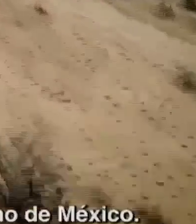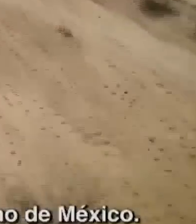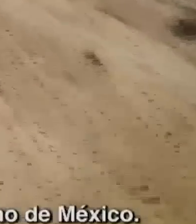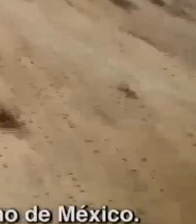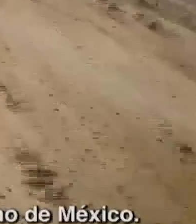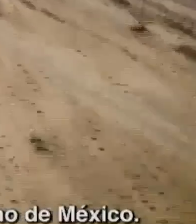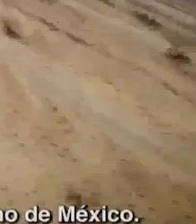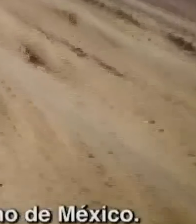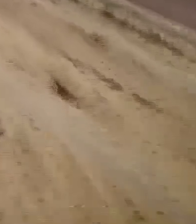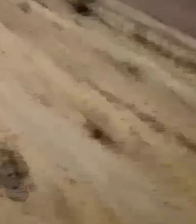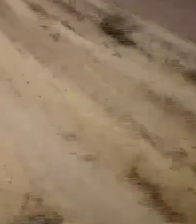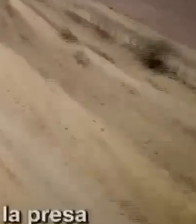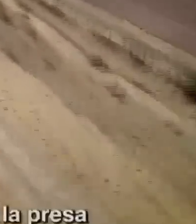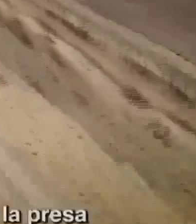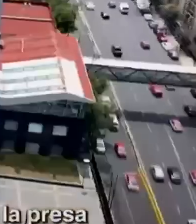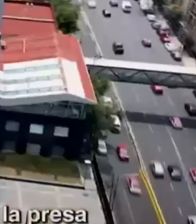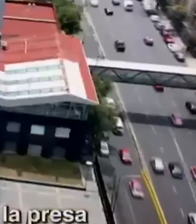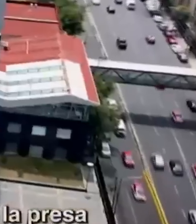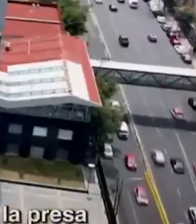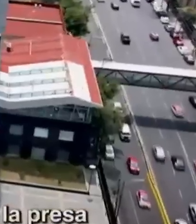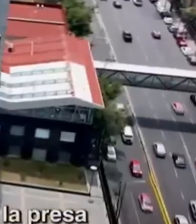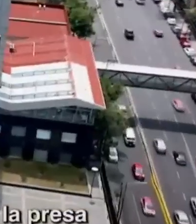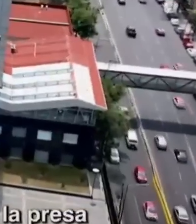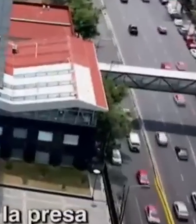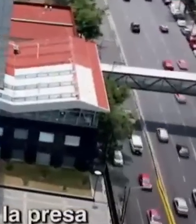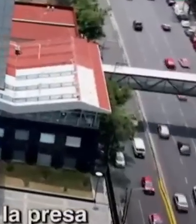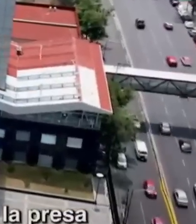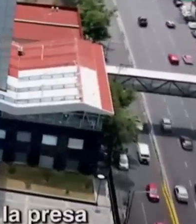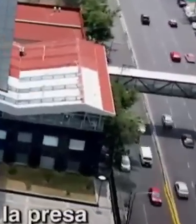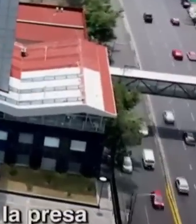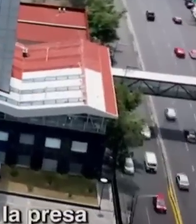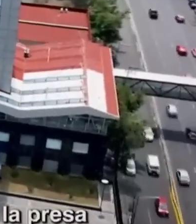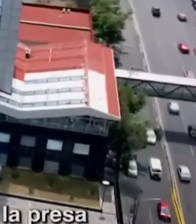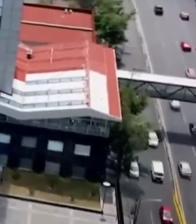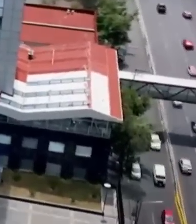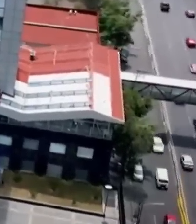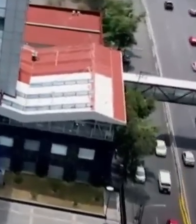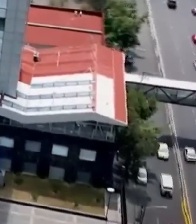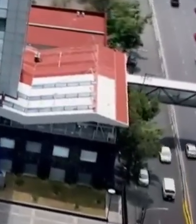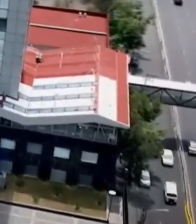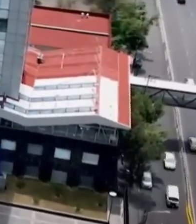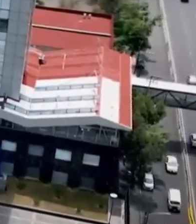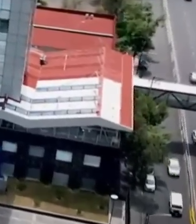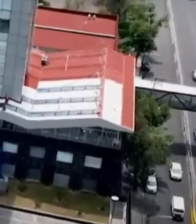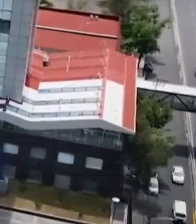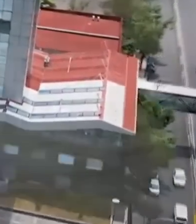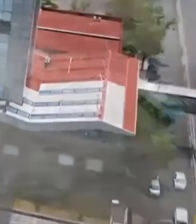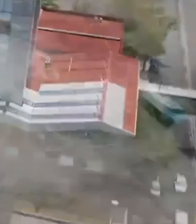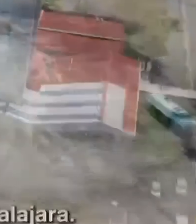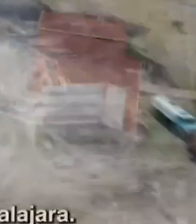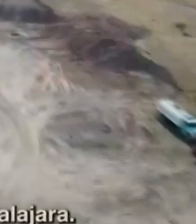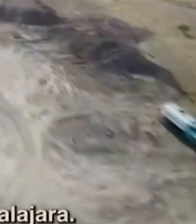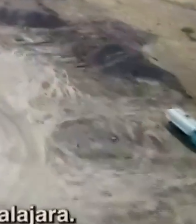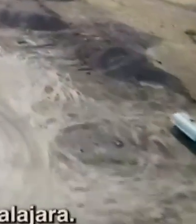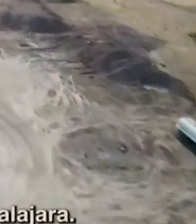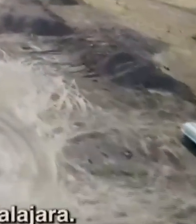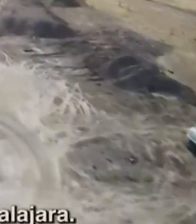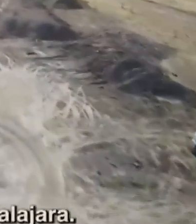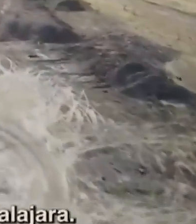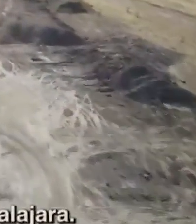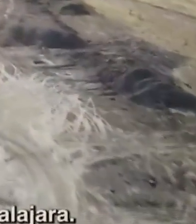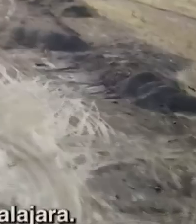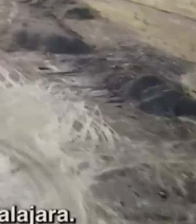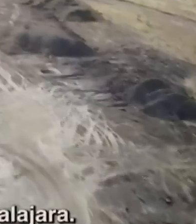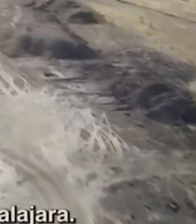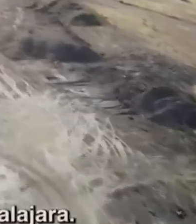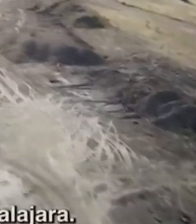del Gobierno de México. Actualmente, Conagua trabaja en la adecuación de la presa y en la construcción de los acueductos en beneficio de